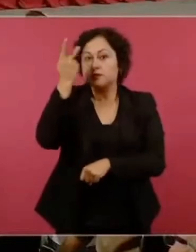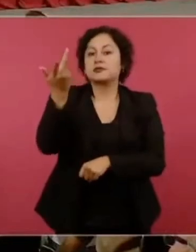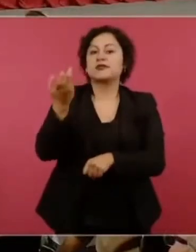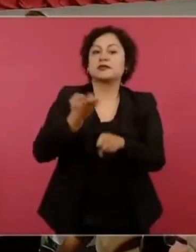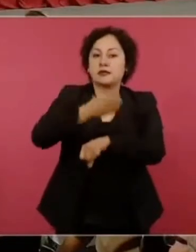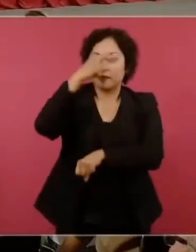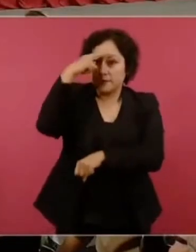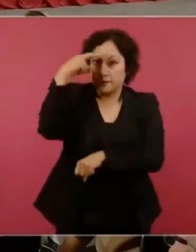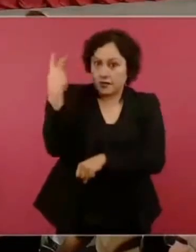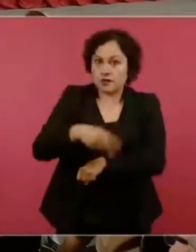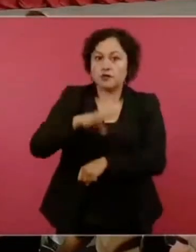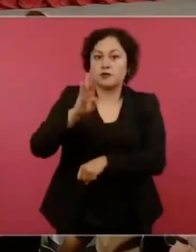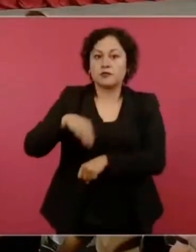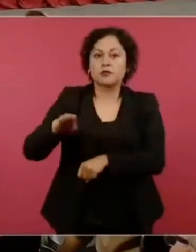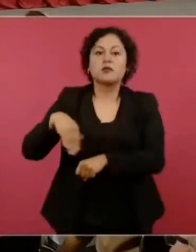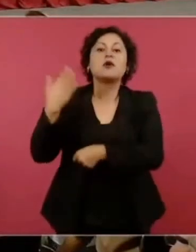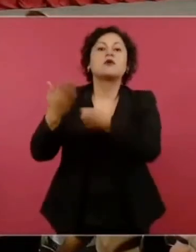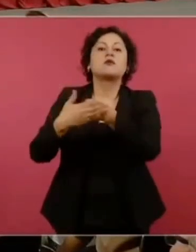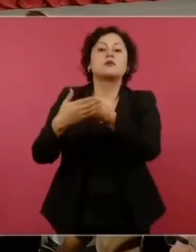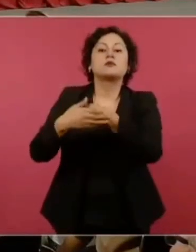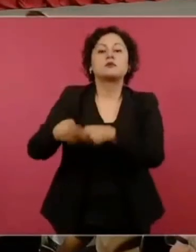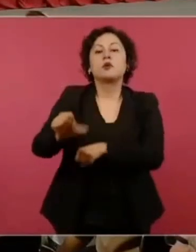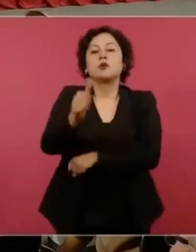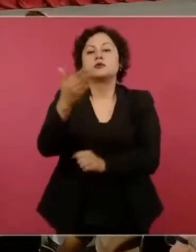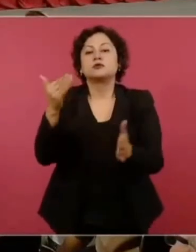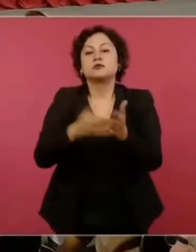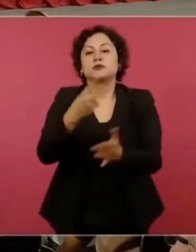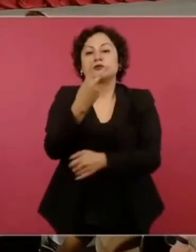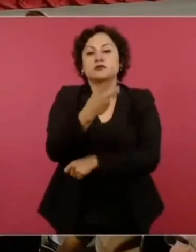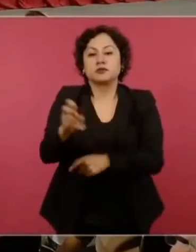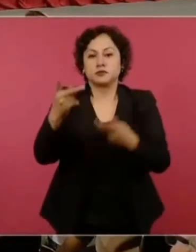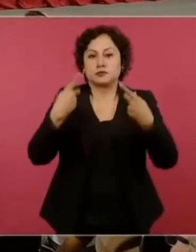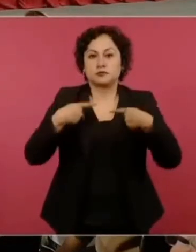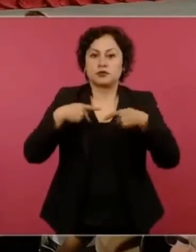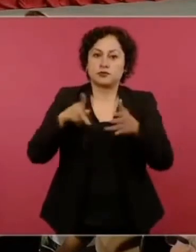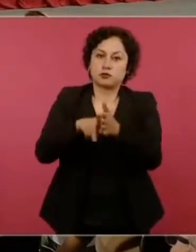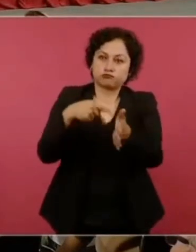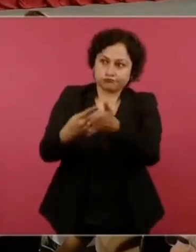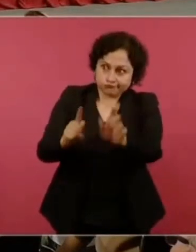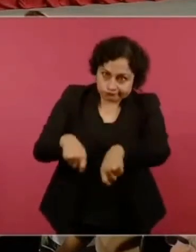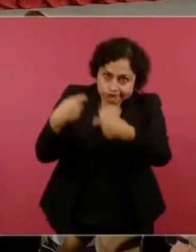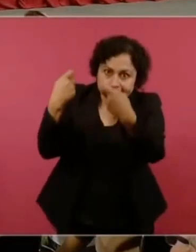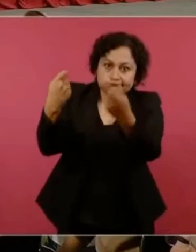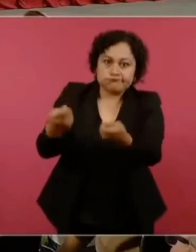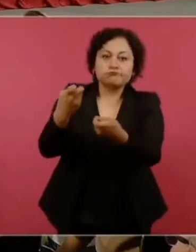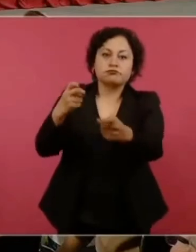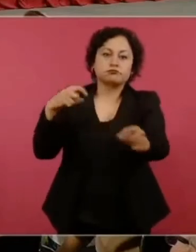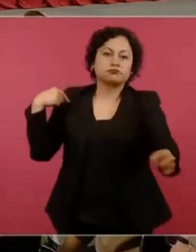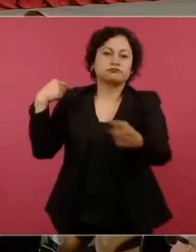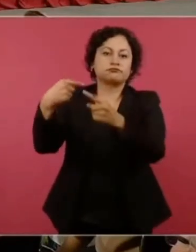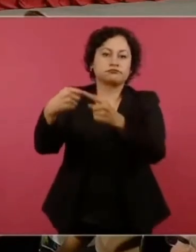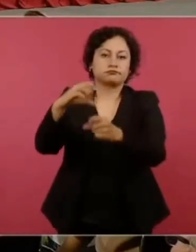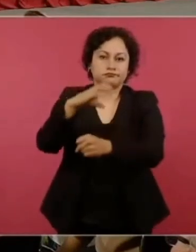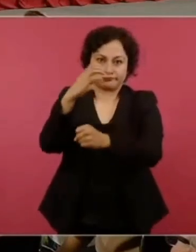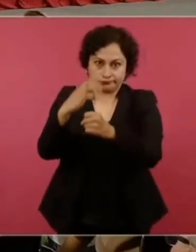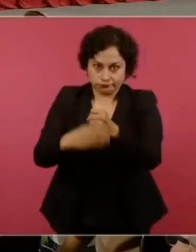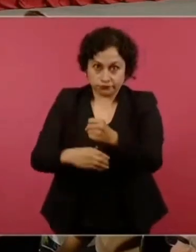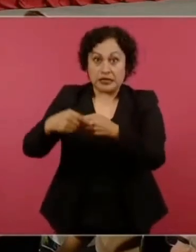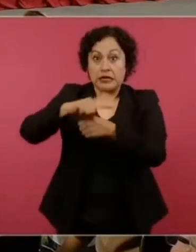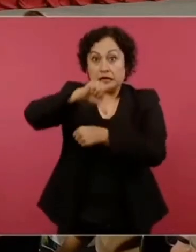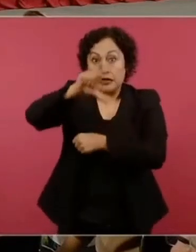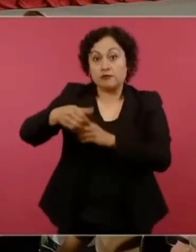serán 11,259 trabajadores, con lo que concluiríamos esta primera etapa. Y ahí iniciamos la segunda